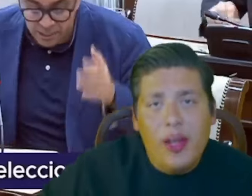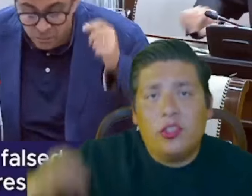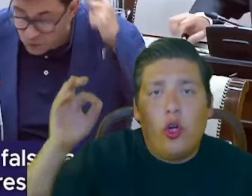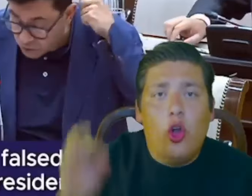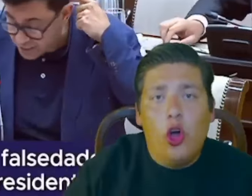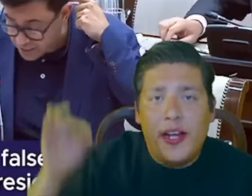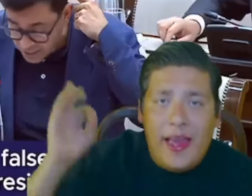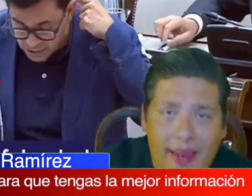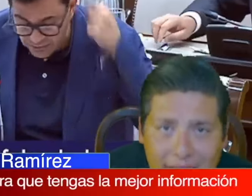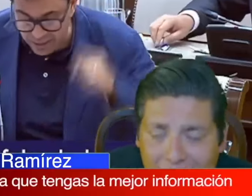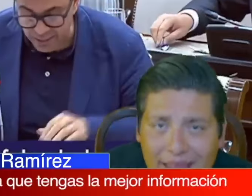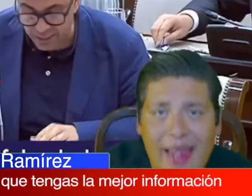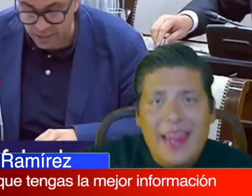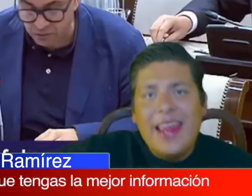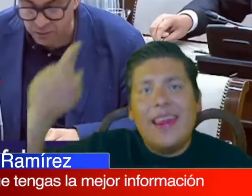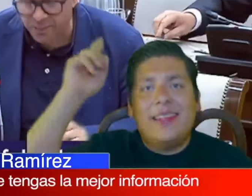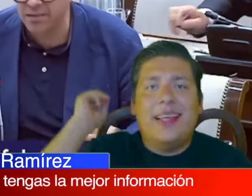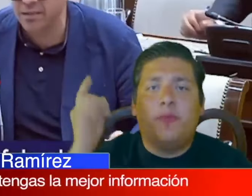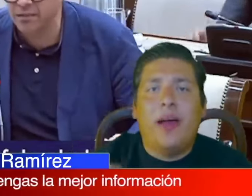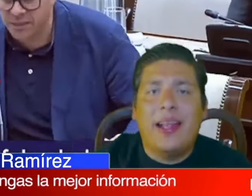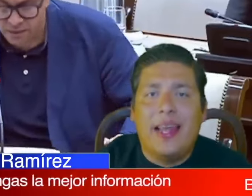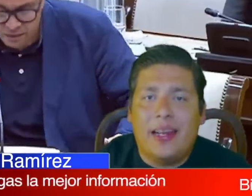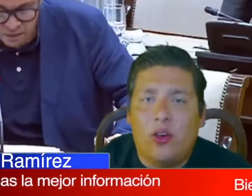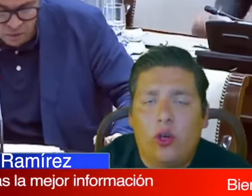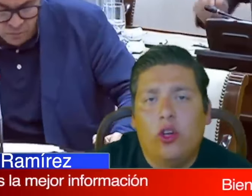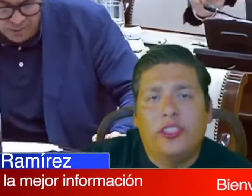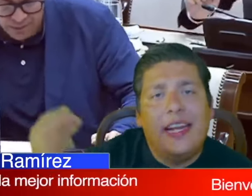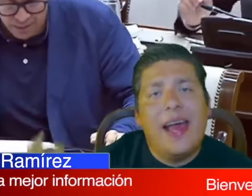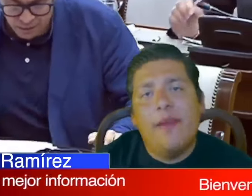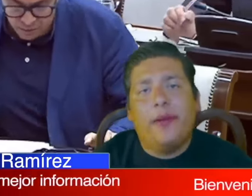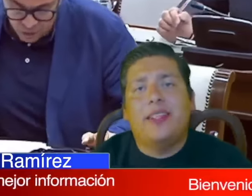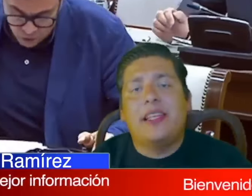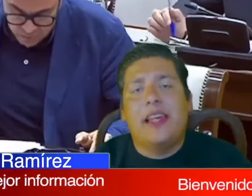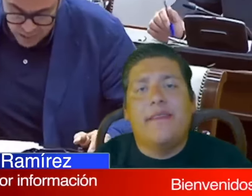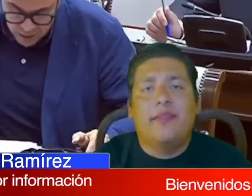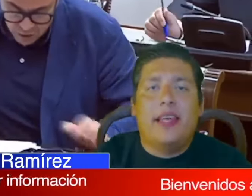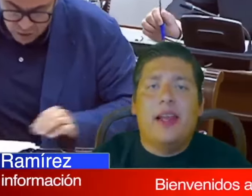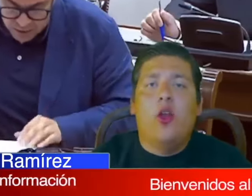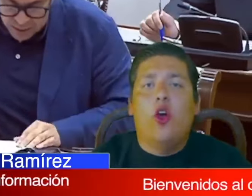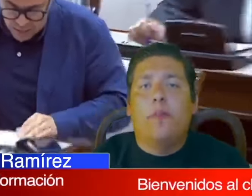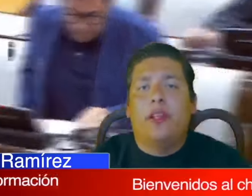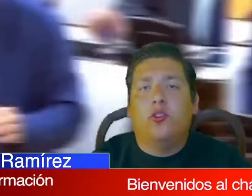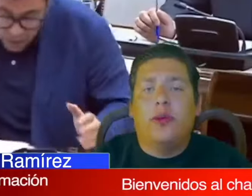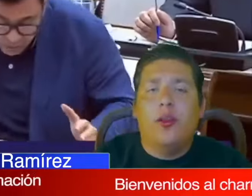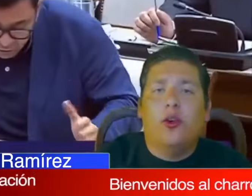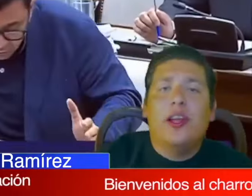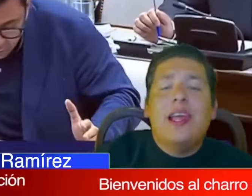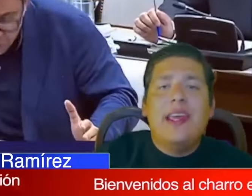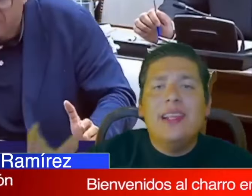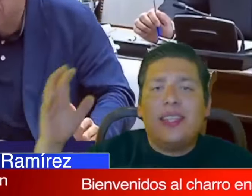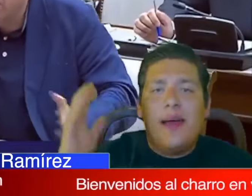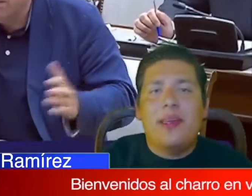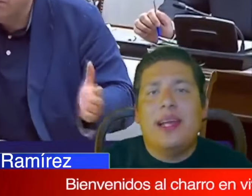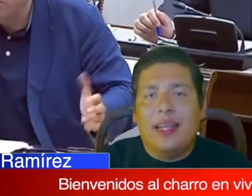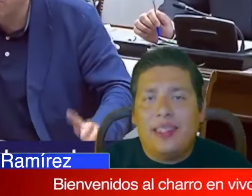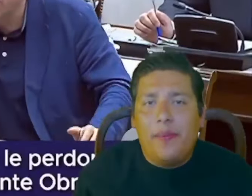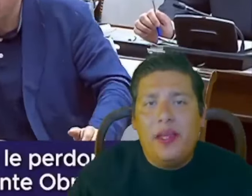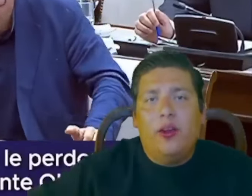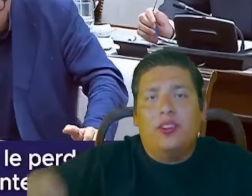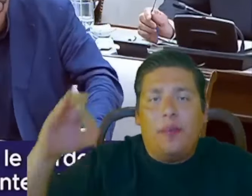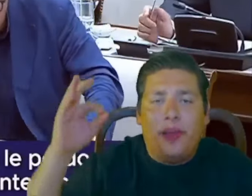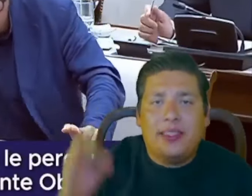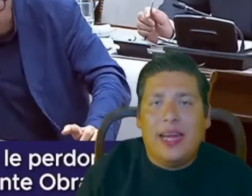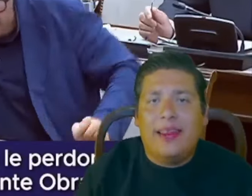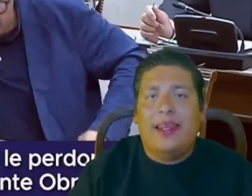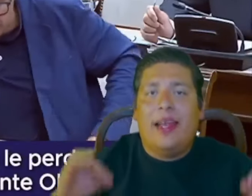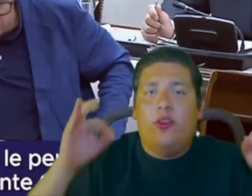México no es colonia de nadie y desde España reconocen al presidente López Obrador. Y es que, amigas